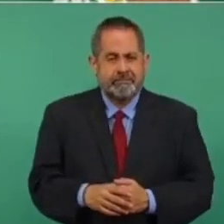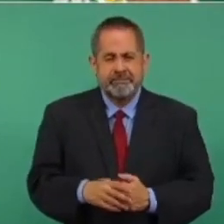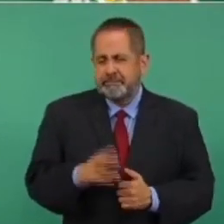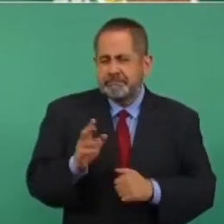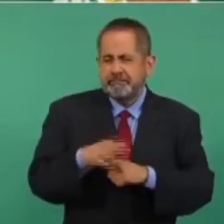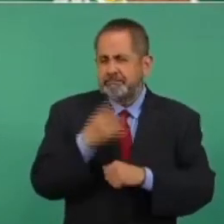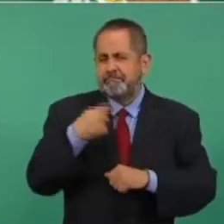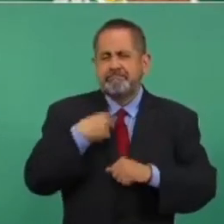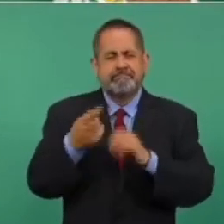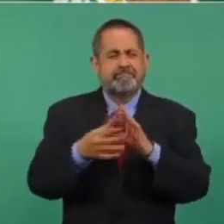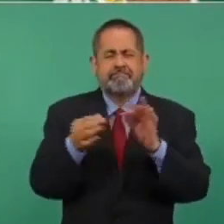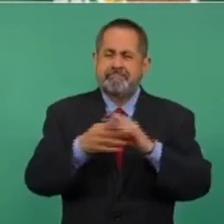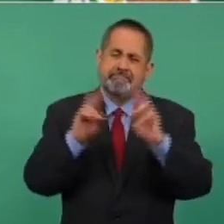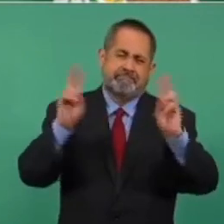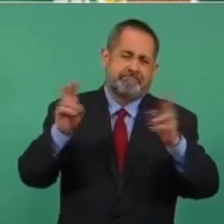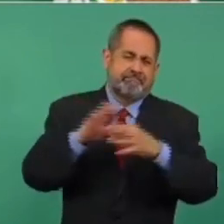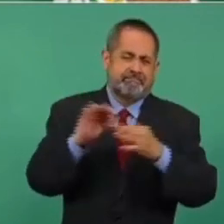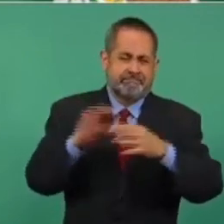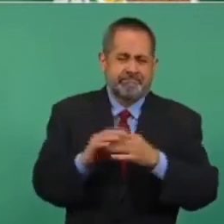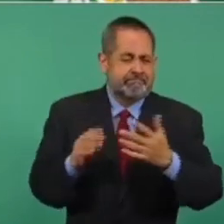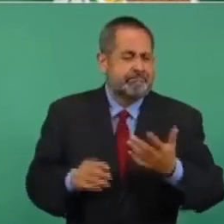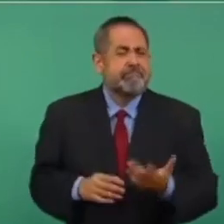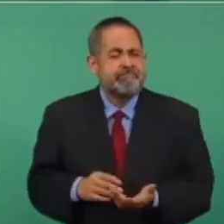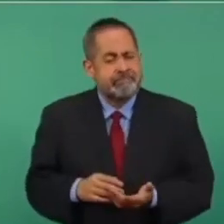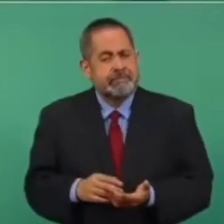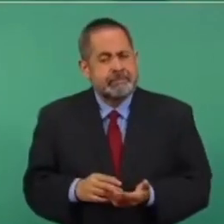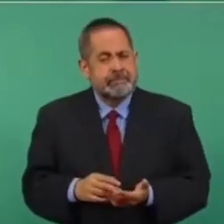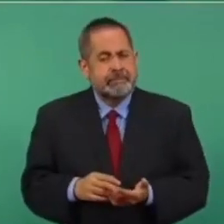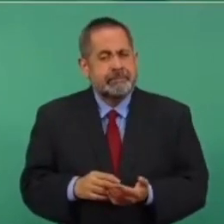tema? Porque de manera